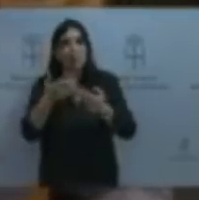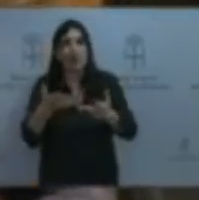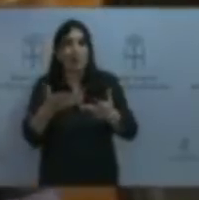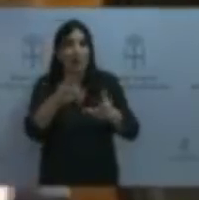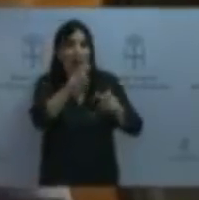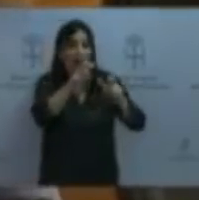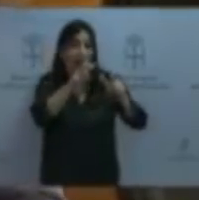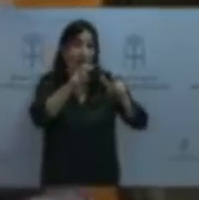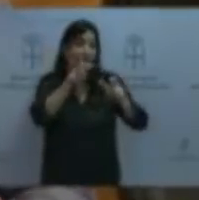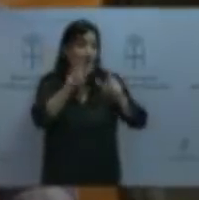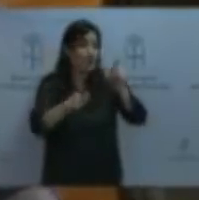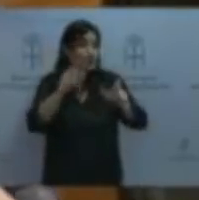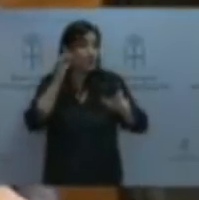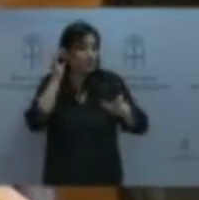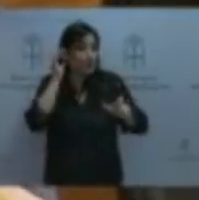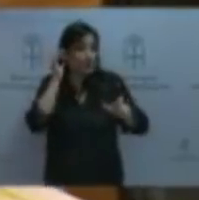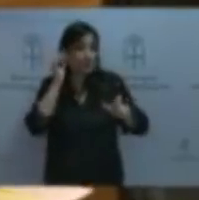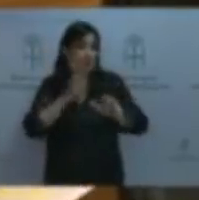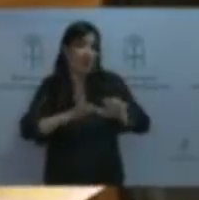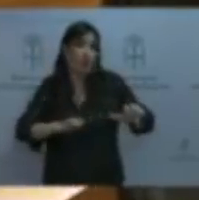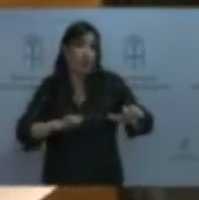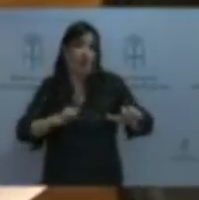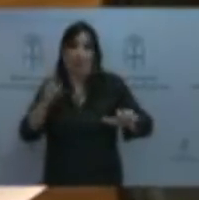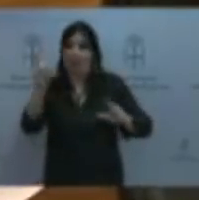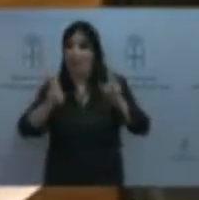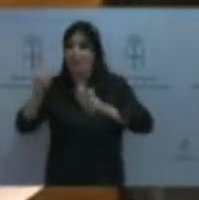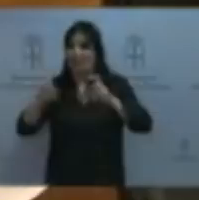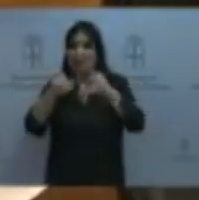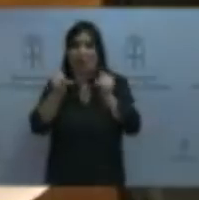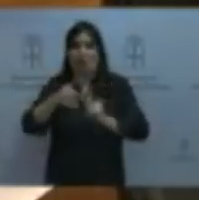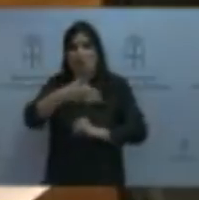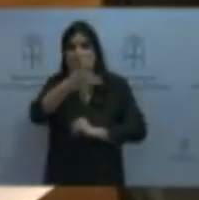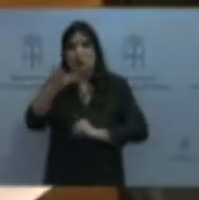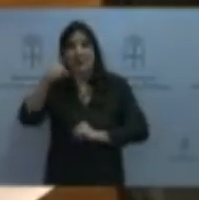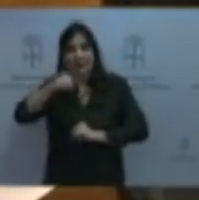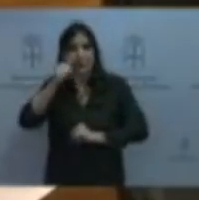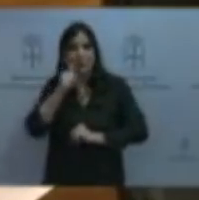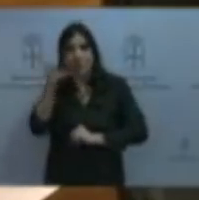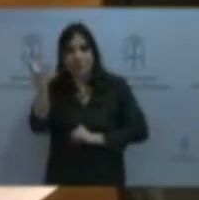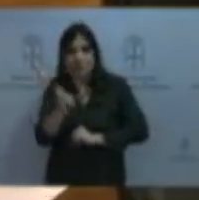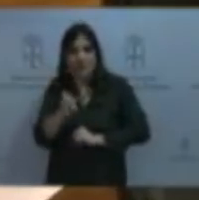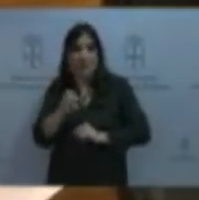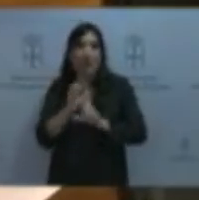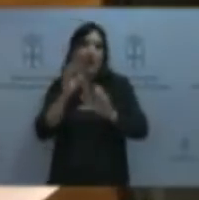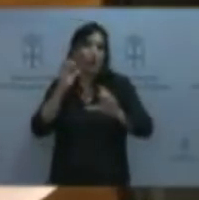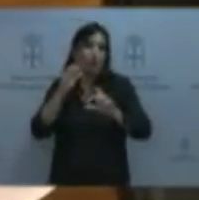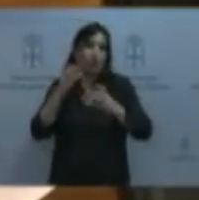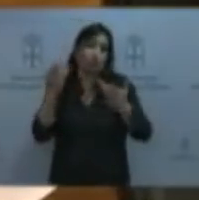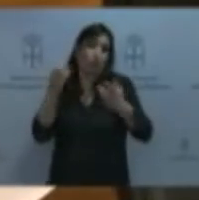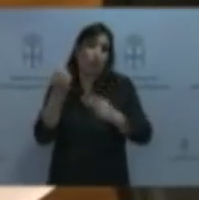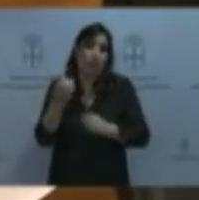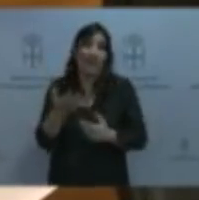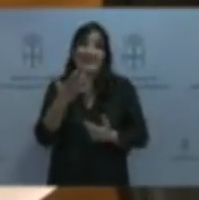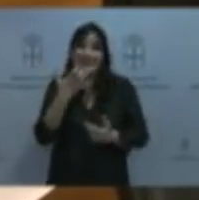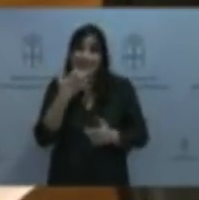transporte público desde diferentes concejos de Asturias. Aun intensificando el transporte público en la ciudad de Gijón, como se anunciaba,